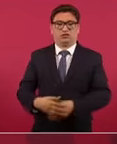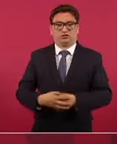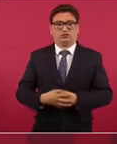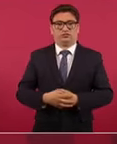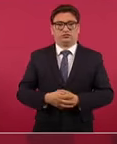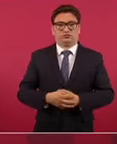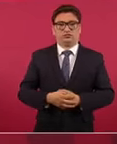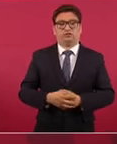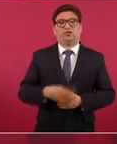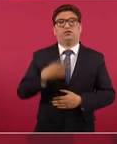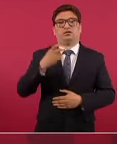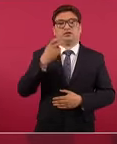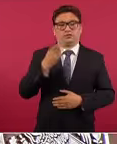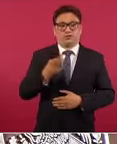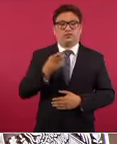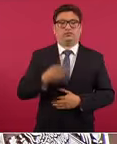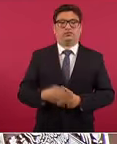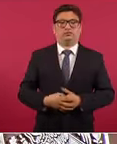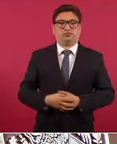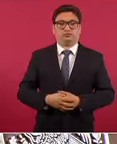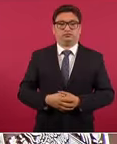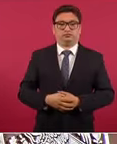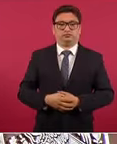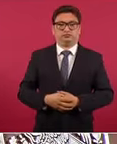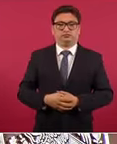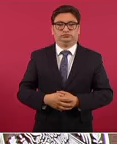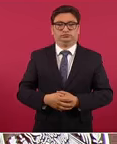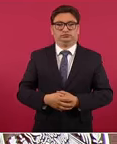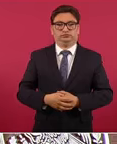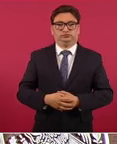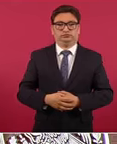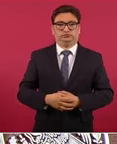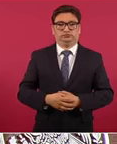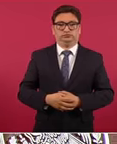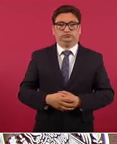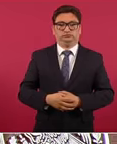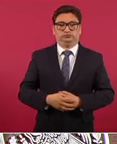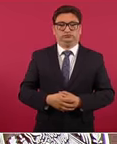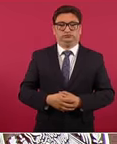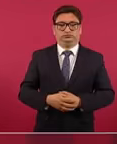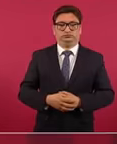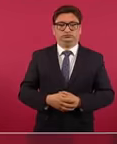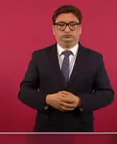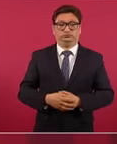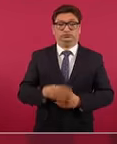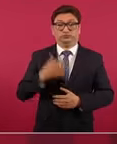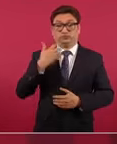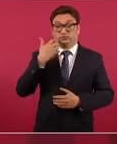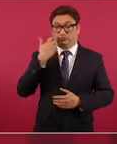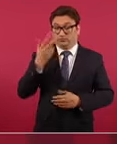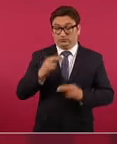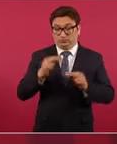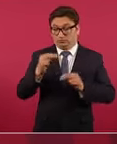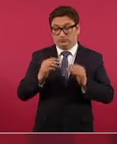entonces para poder escalar se estaba